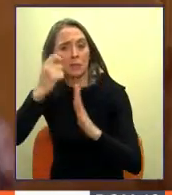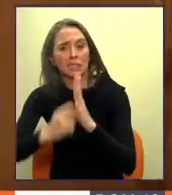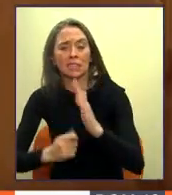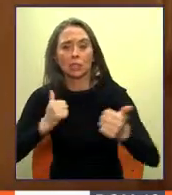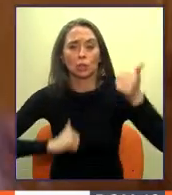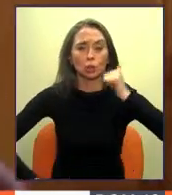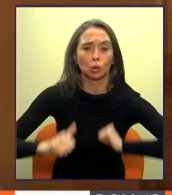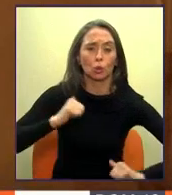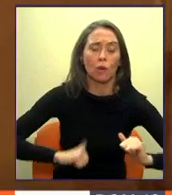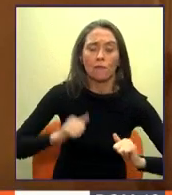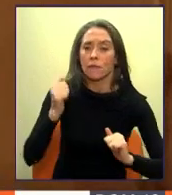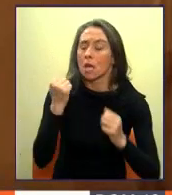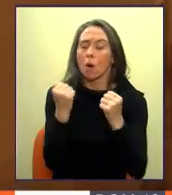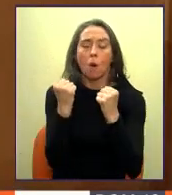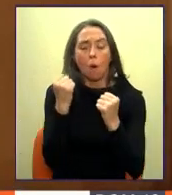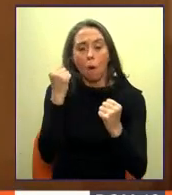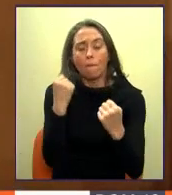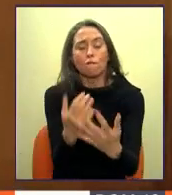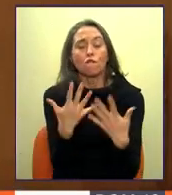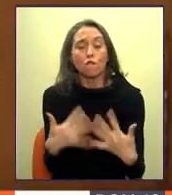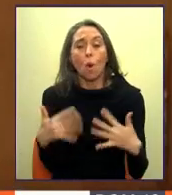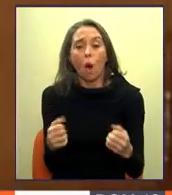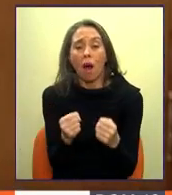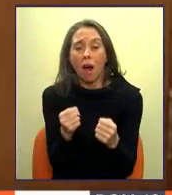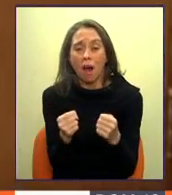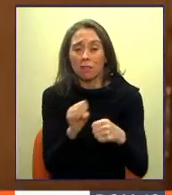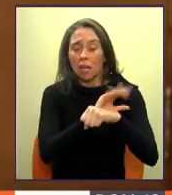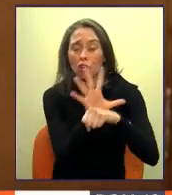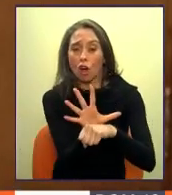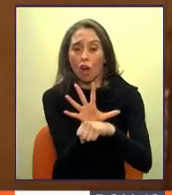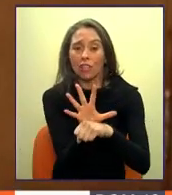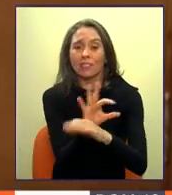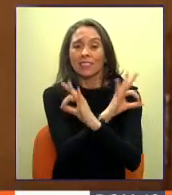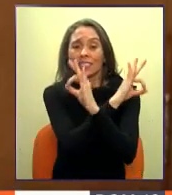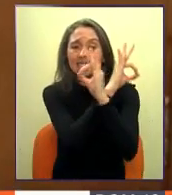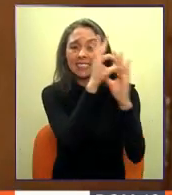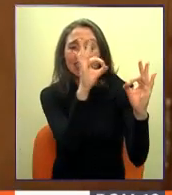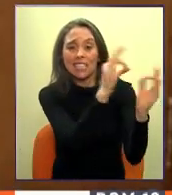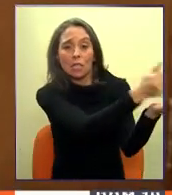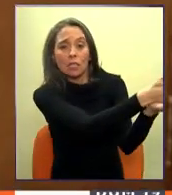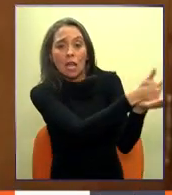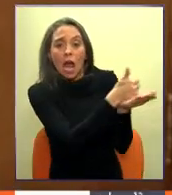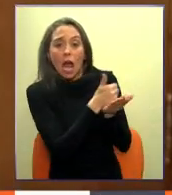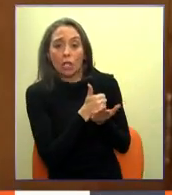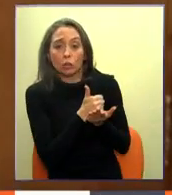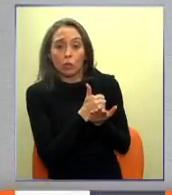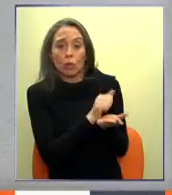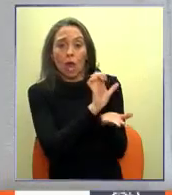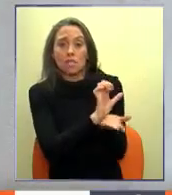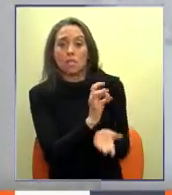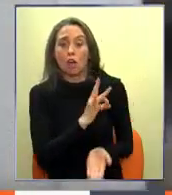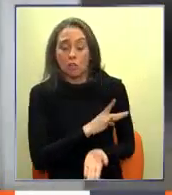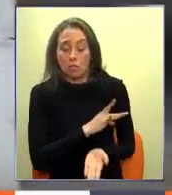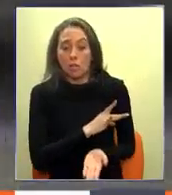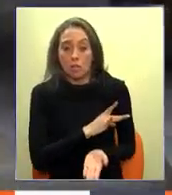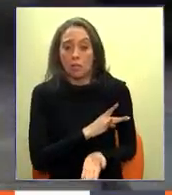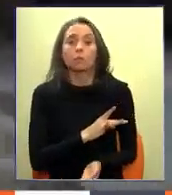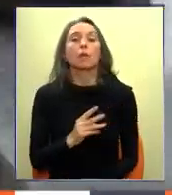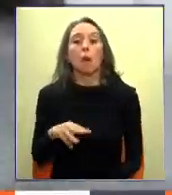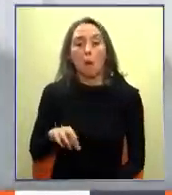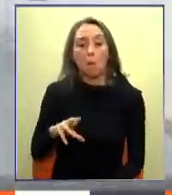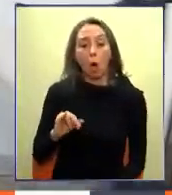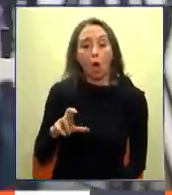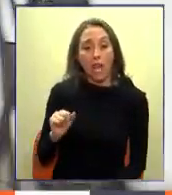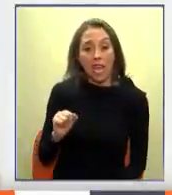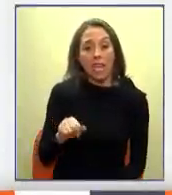bandera es tan importante sufrió ha recibido ninguna ayuda del estado de chile respaldó de moreira y